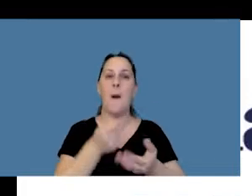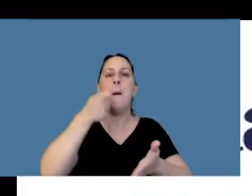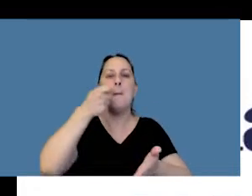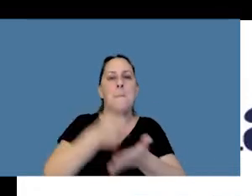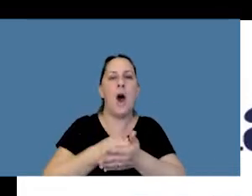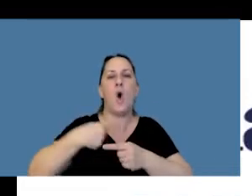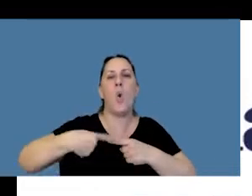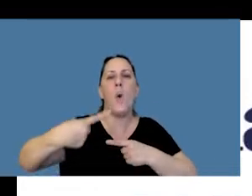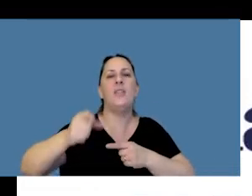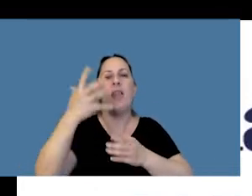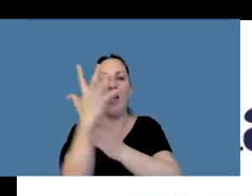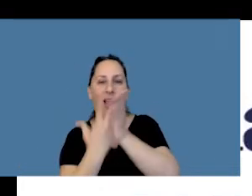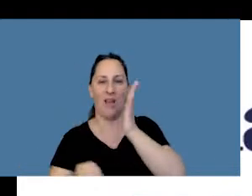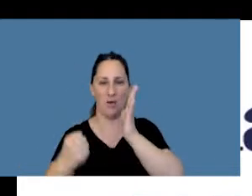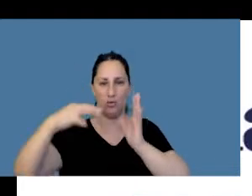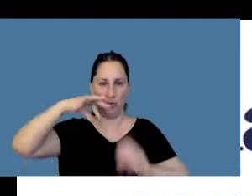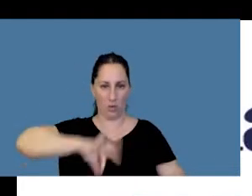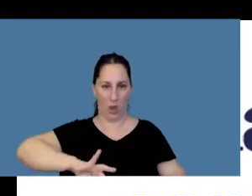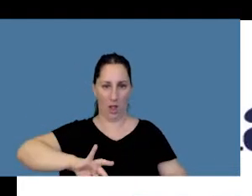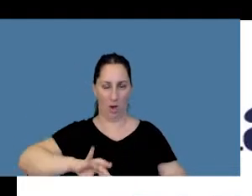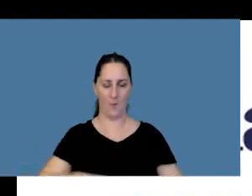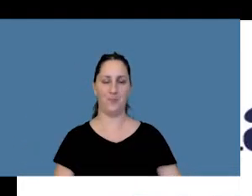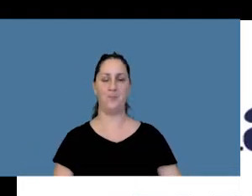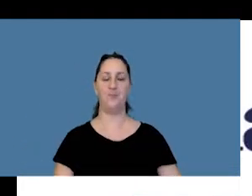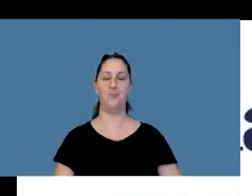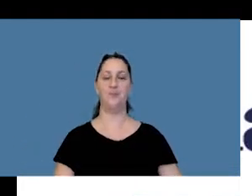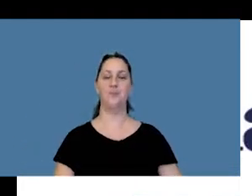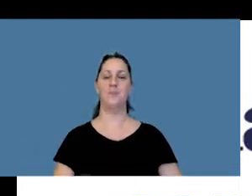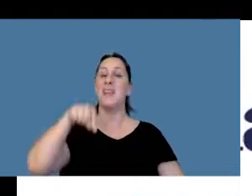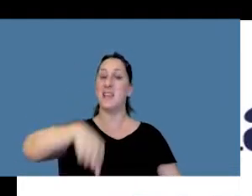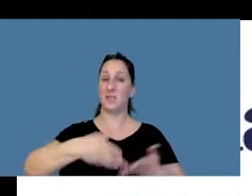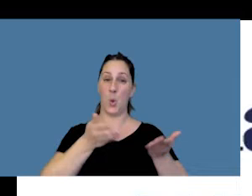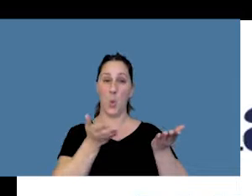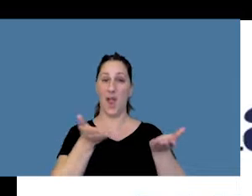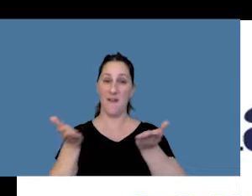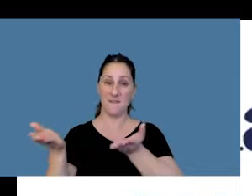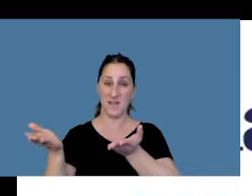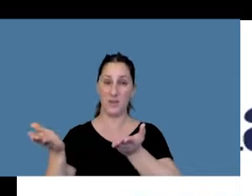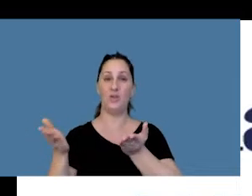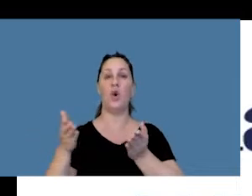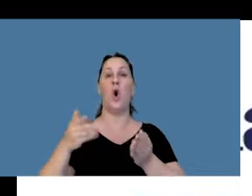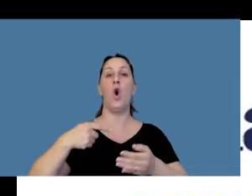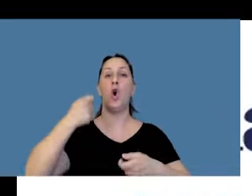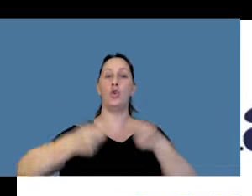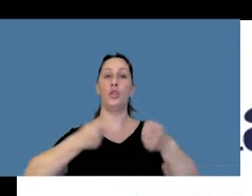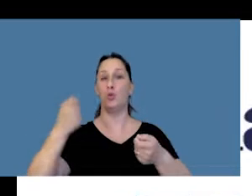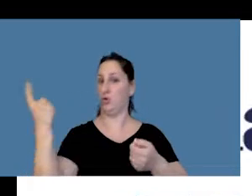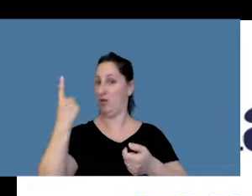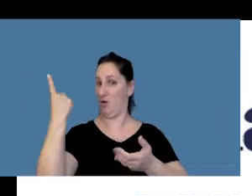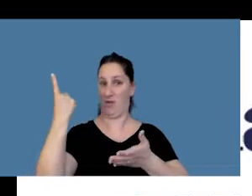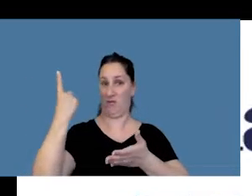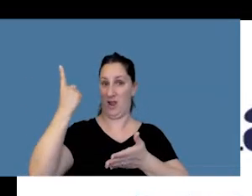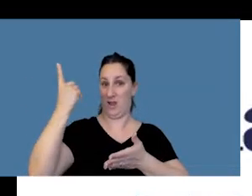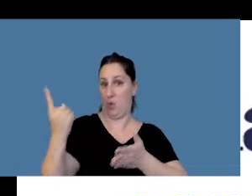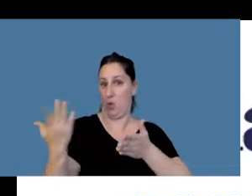del salario. Recordemos que este beneficio de reducción de las contribuciones patronales